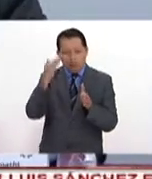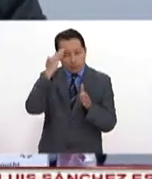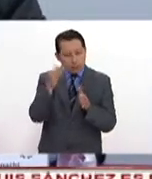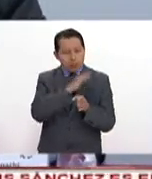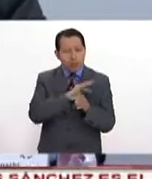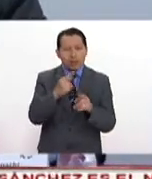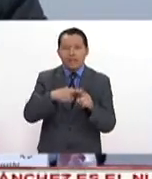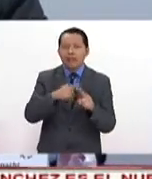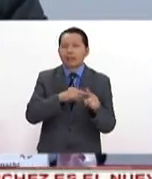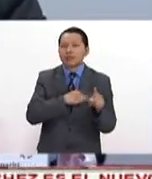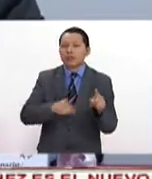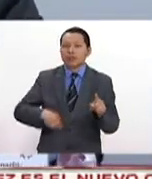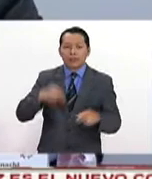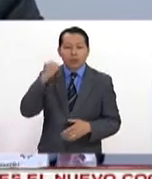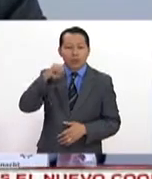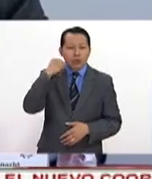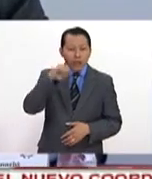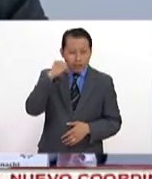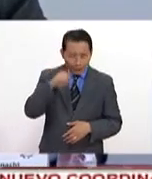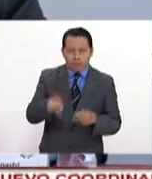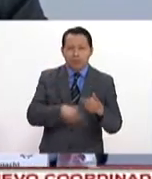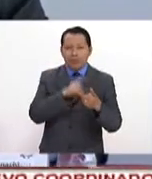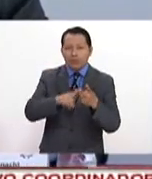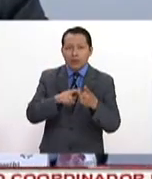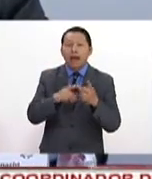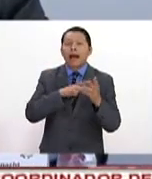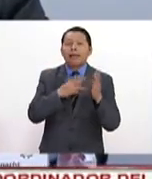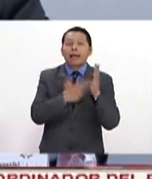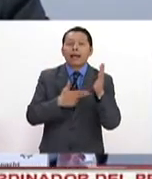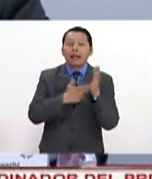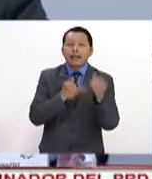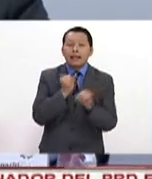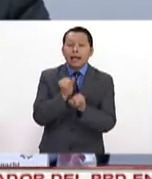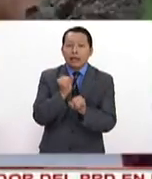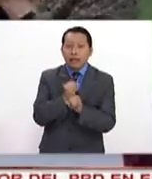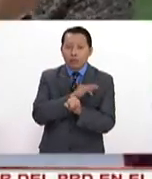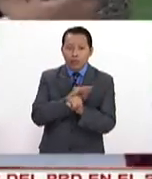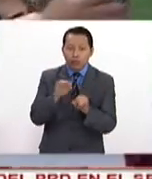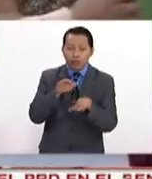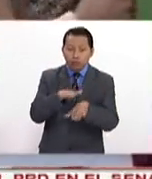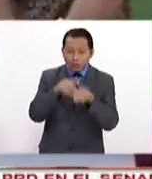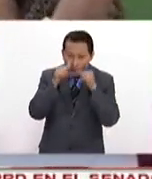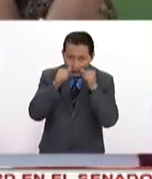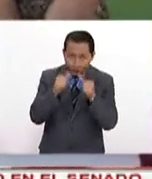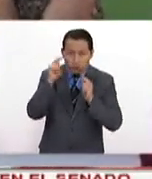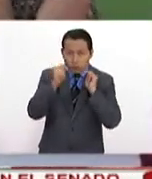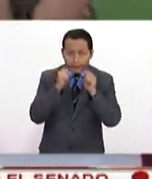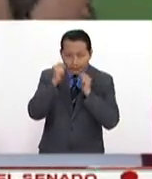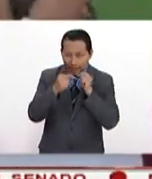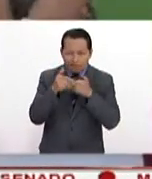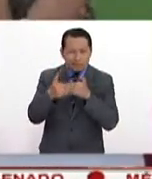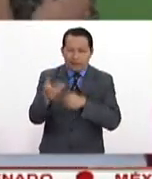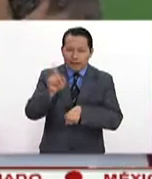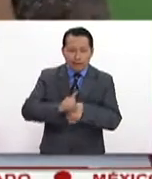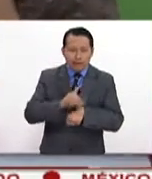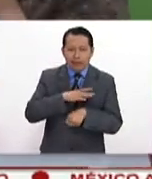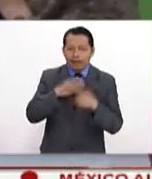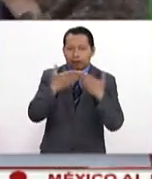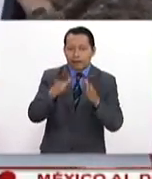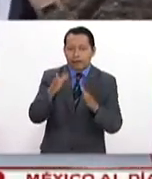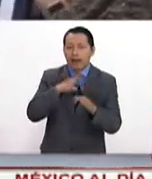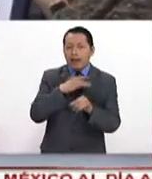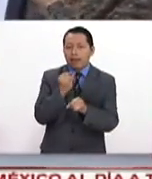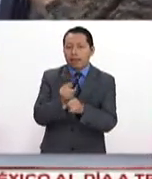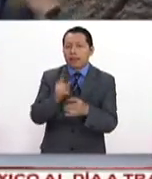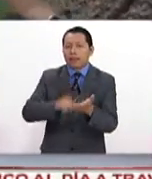en diversos municipios de Oaxaca, se ofrecerán talleres en línea sobre atención turística, que en los próximos días estarán disponibles en el portal